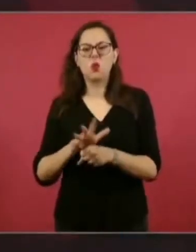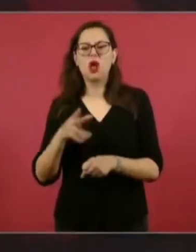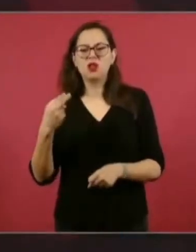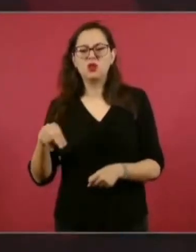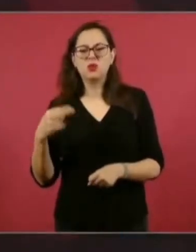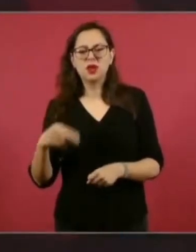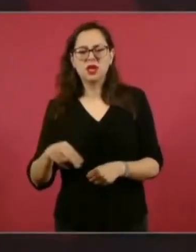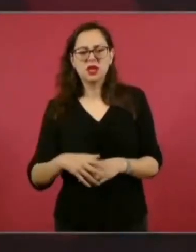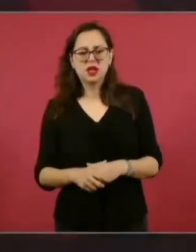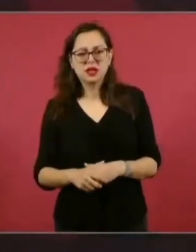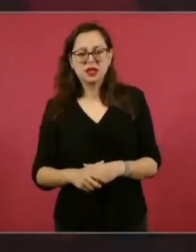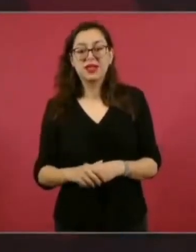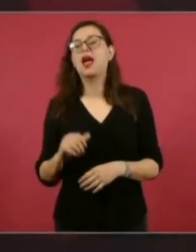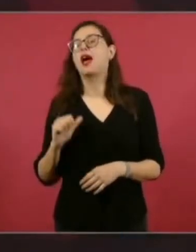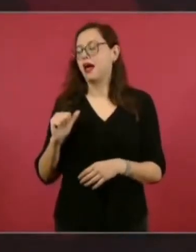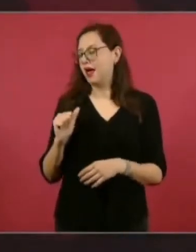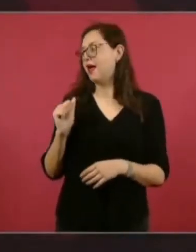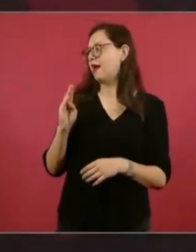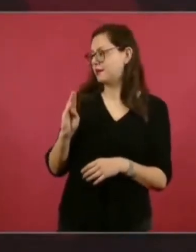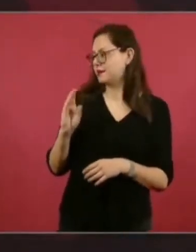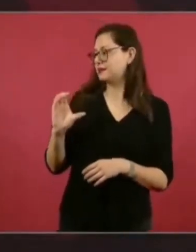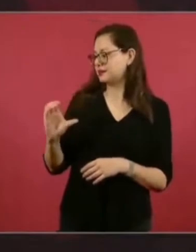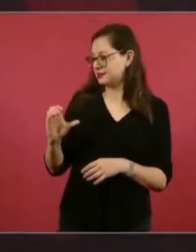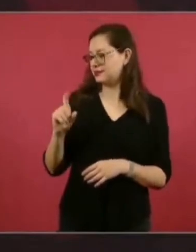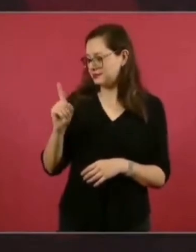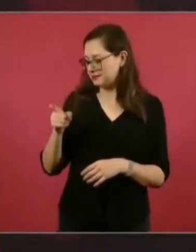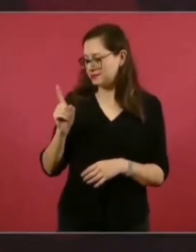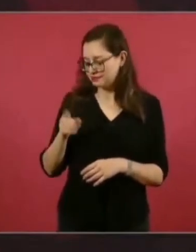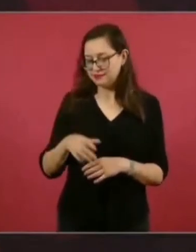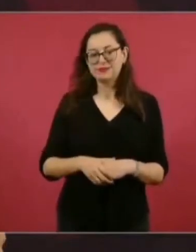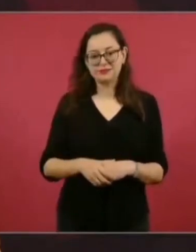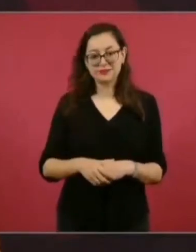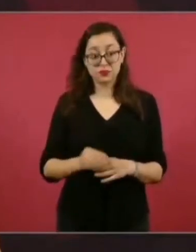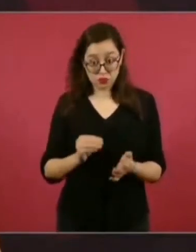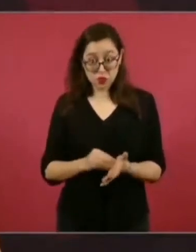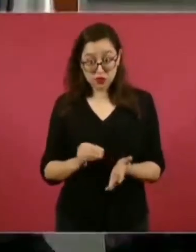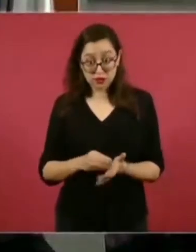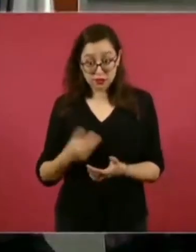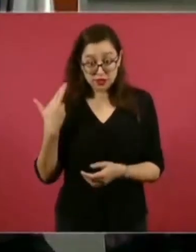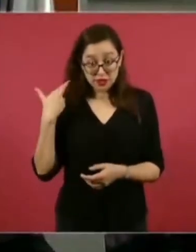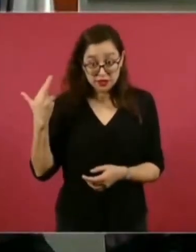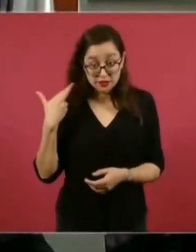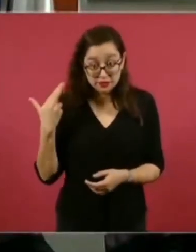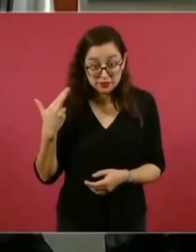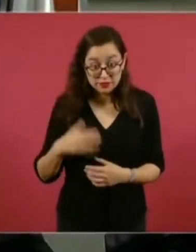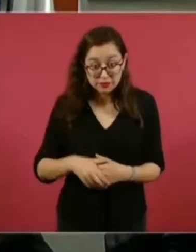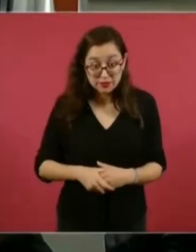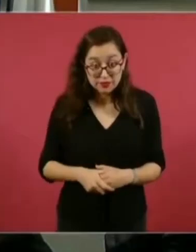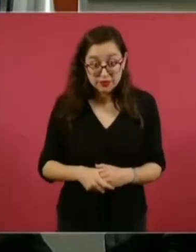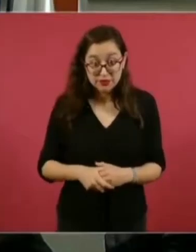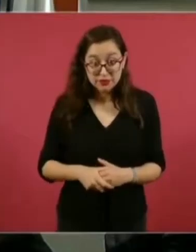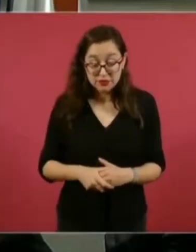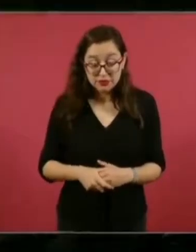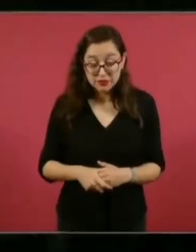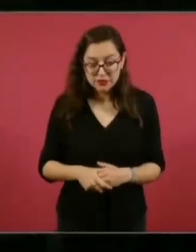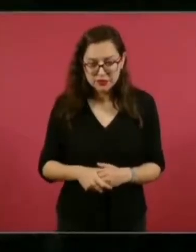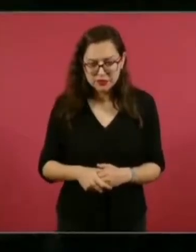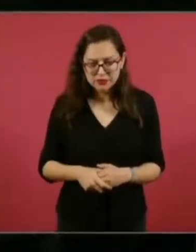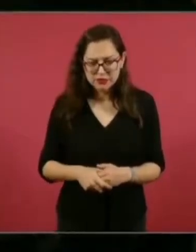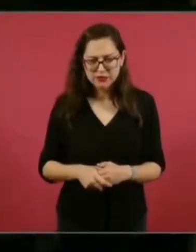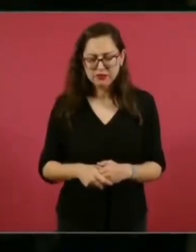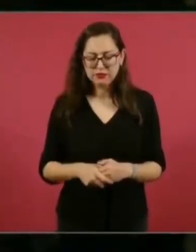era? ABC. ¿Sí? ¿Existe todavía? Una conversión a Radio